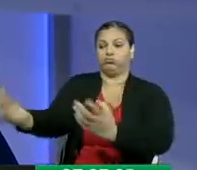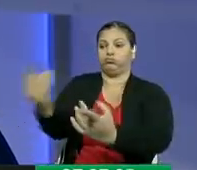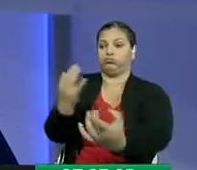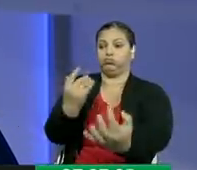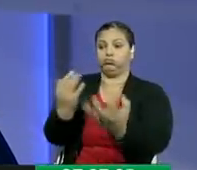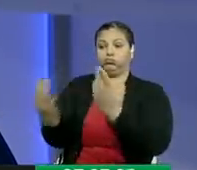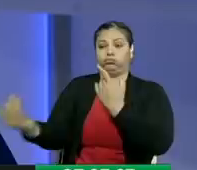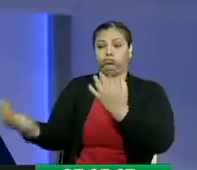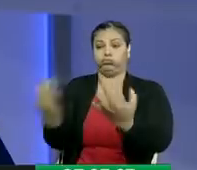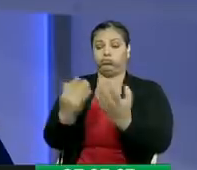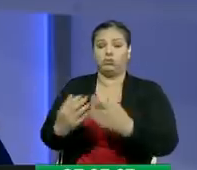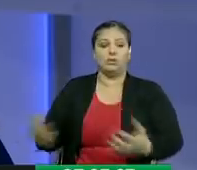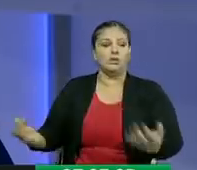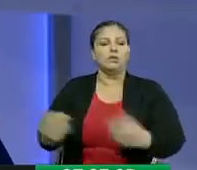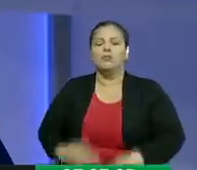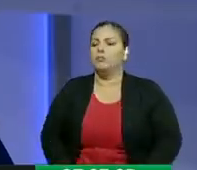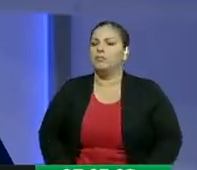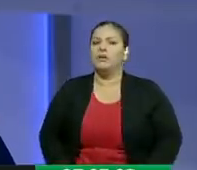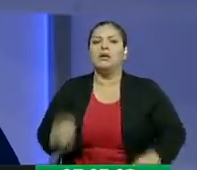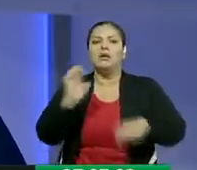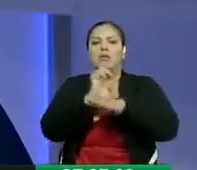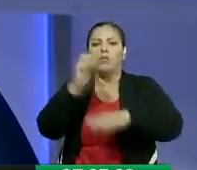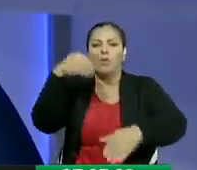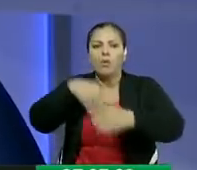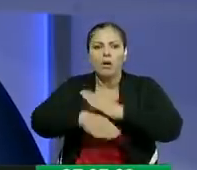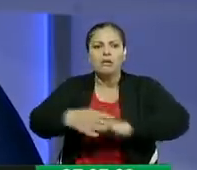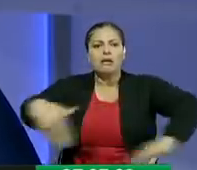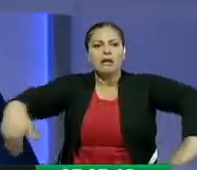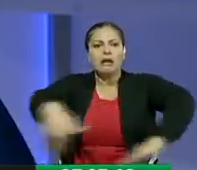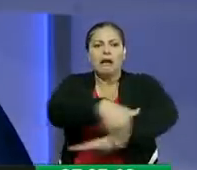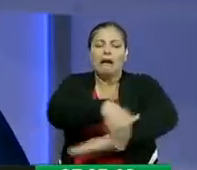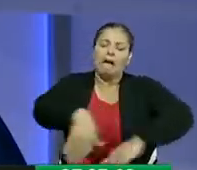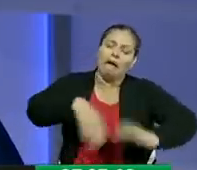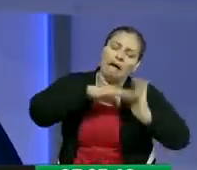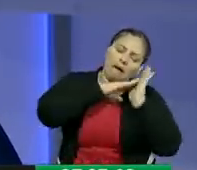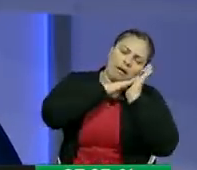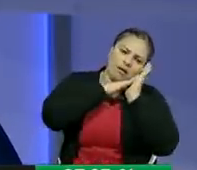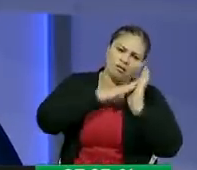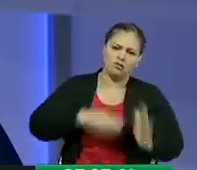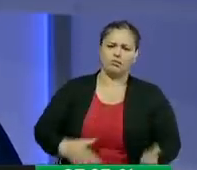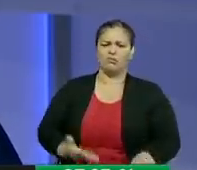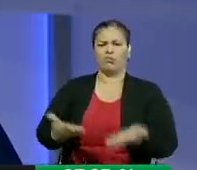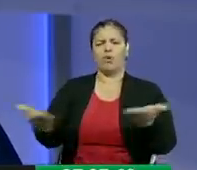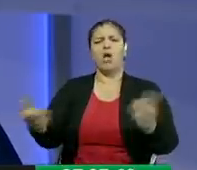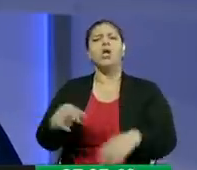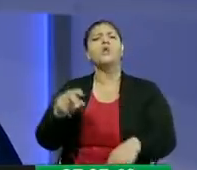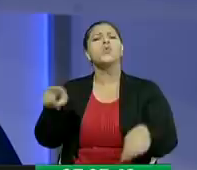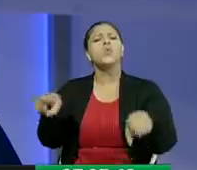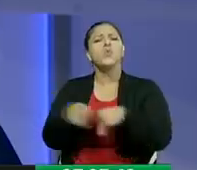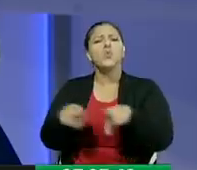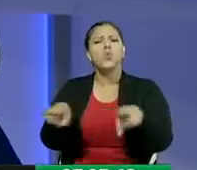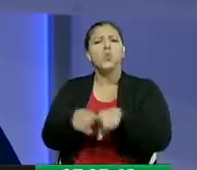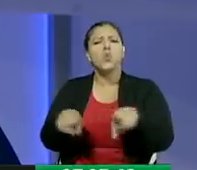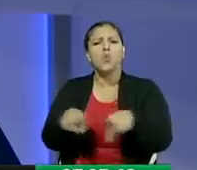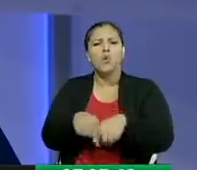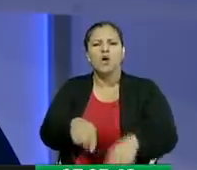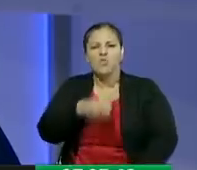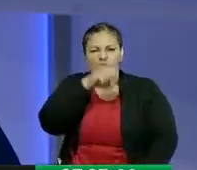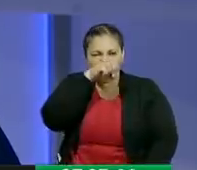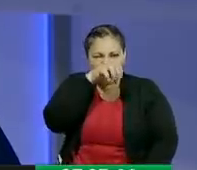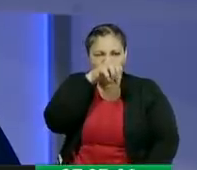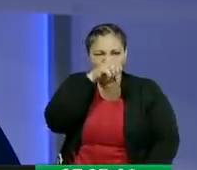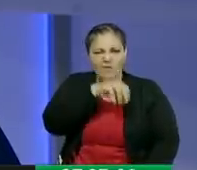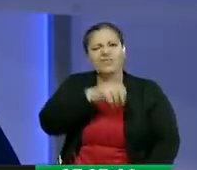en la calle. ¿Podría haber un albergue transitorio para que estos ciudadanos de un país hermano que a su tiempo nos